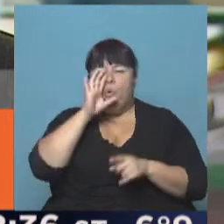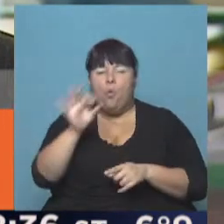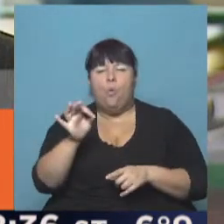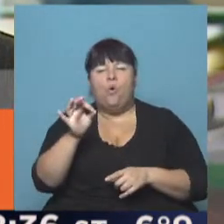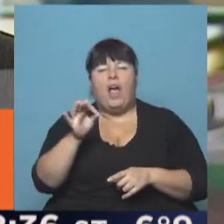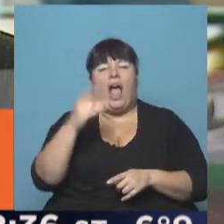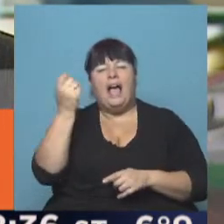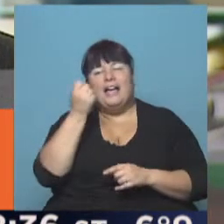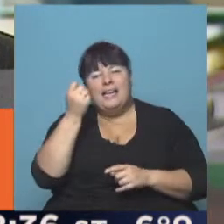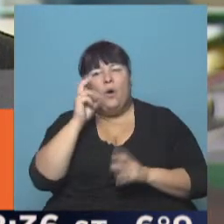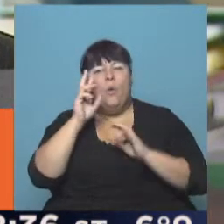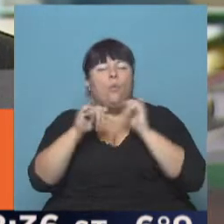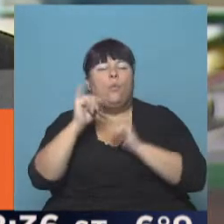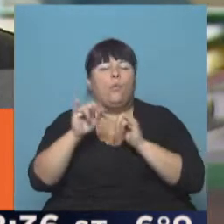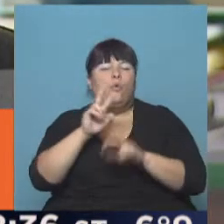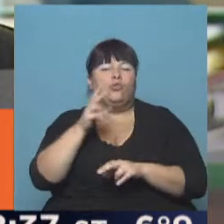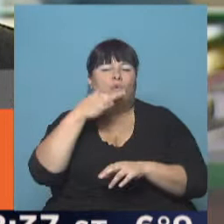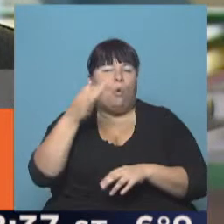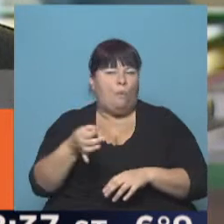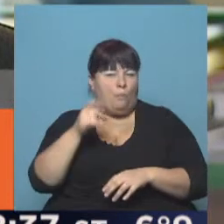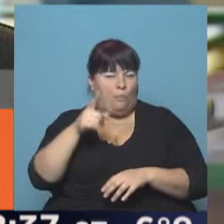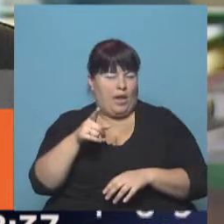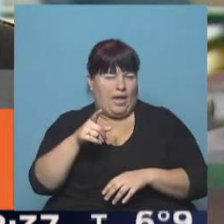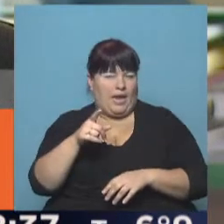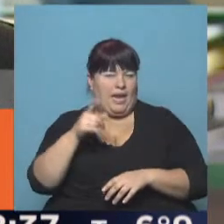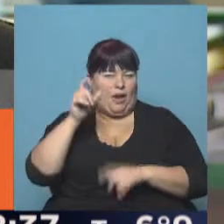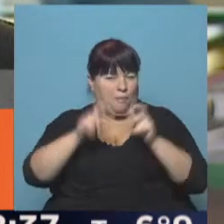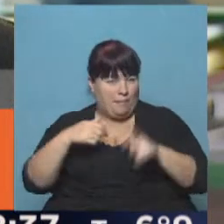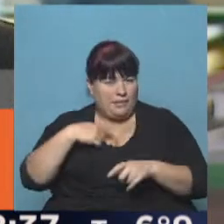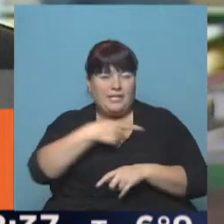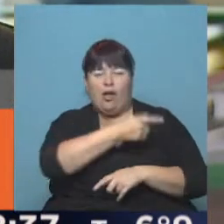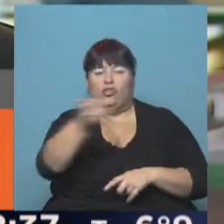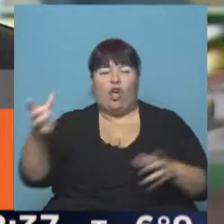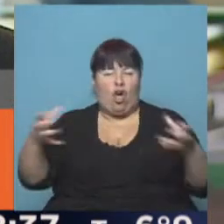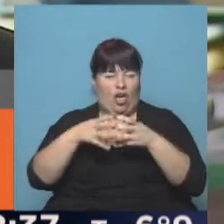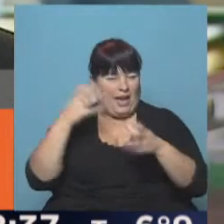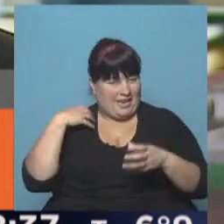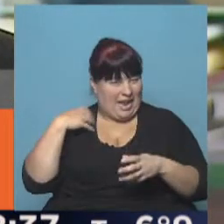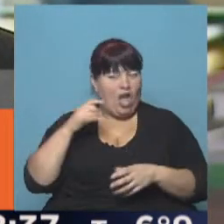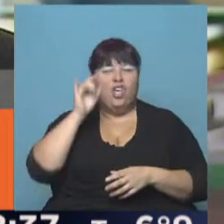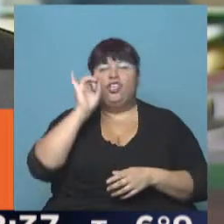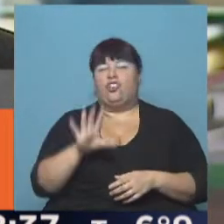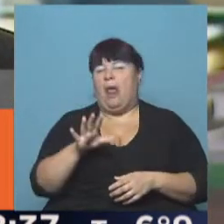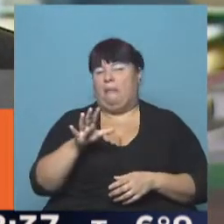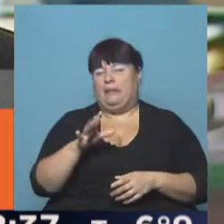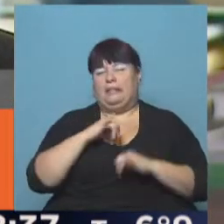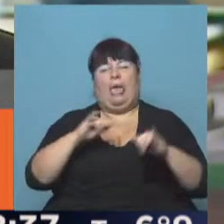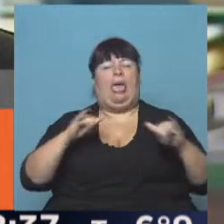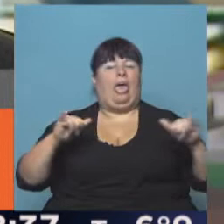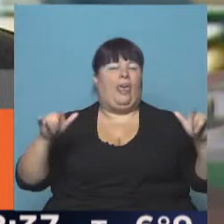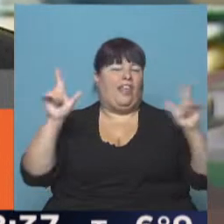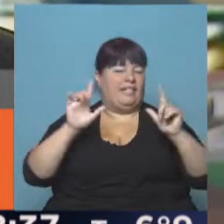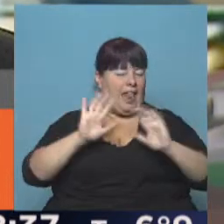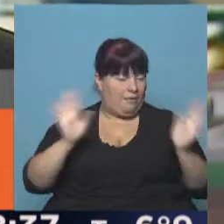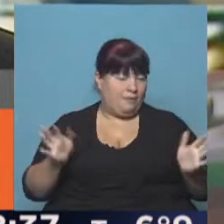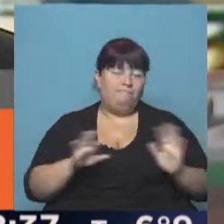la voluntad o ha expresado la voluntad de cumplir no solamente con mi cliente, sino con el colectivo, que solamente es una campaña publicitaria